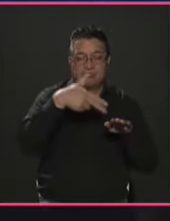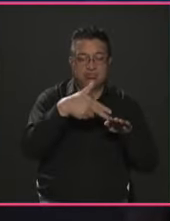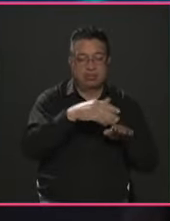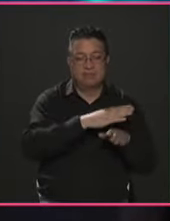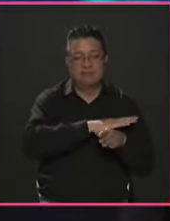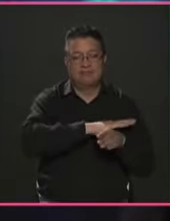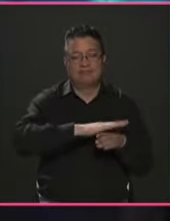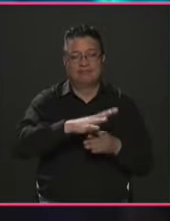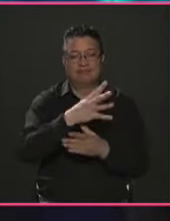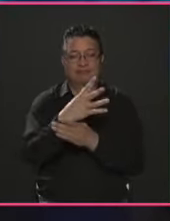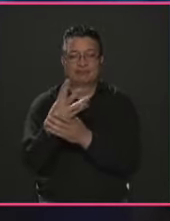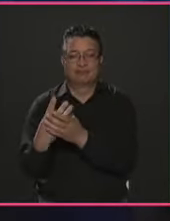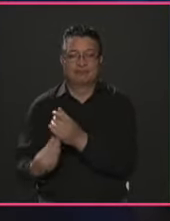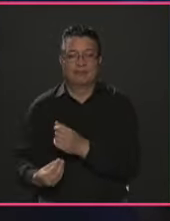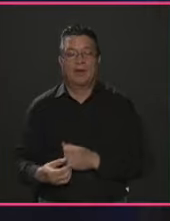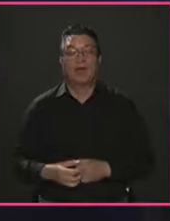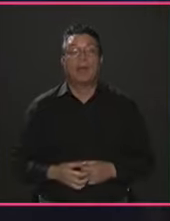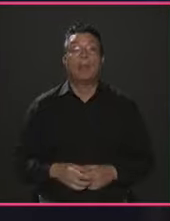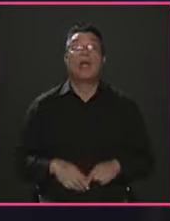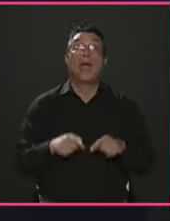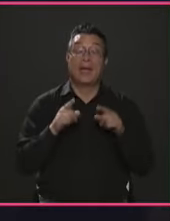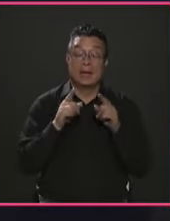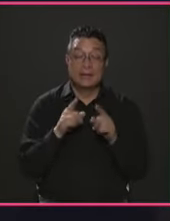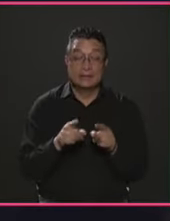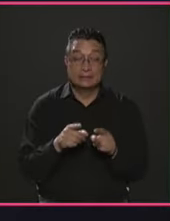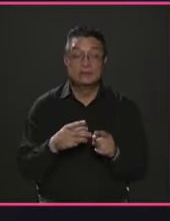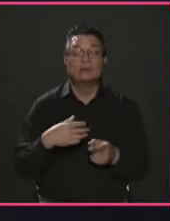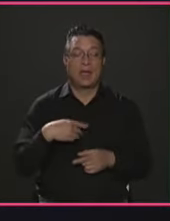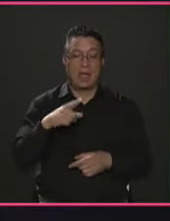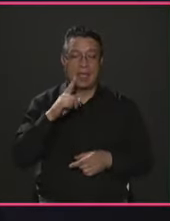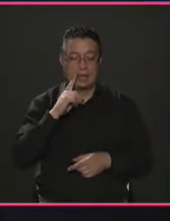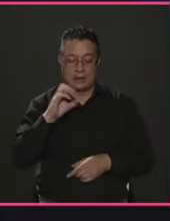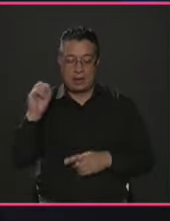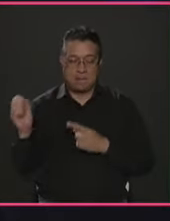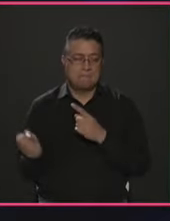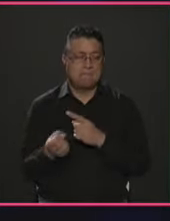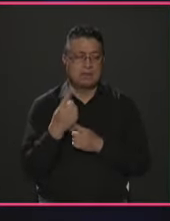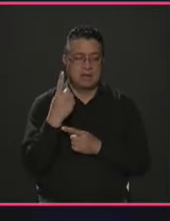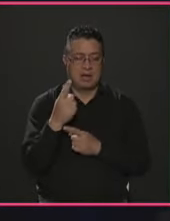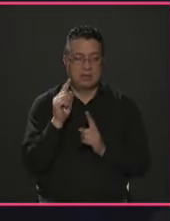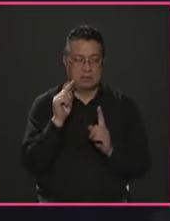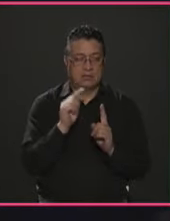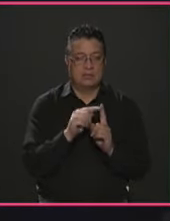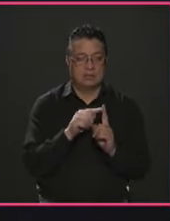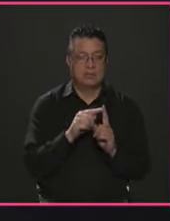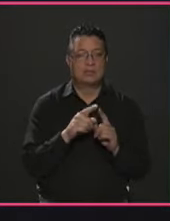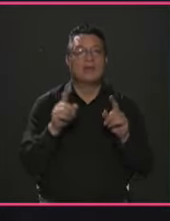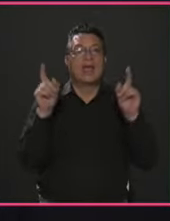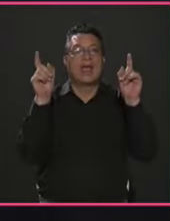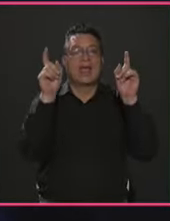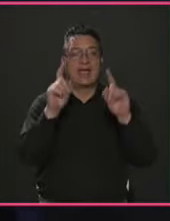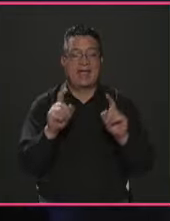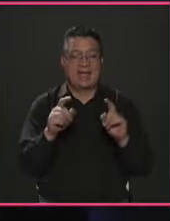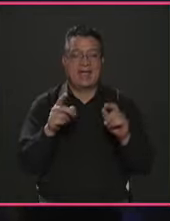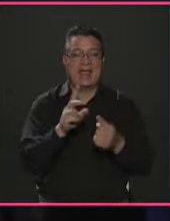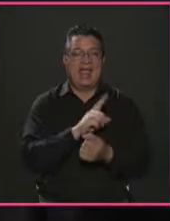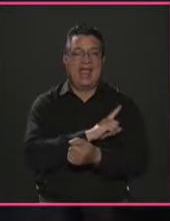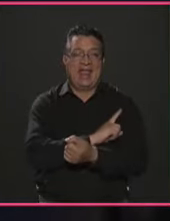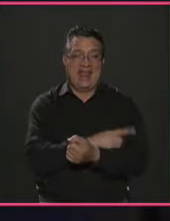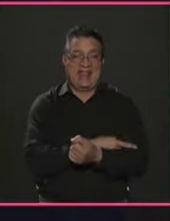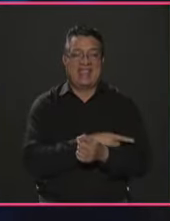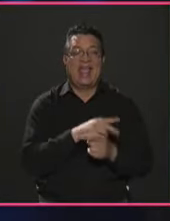lo tanto aquí tenemos ese primer factor que son las energías